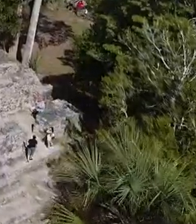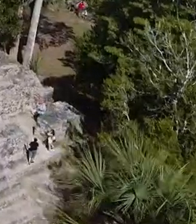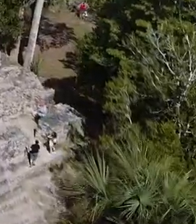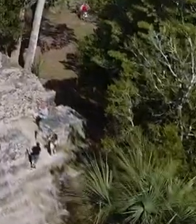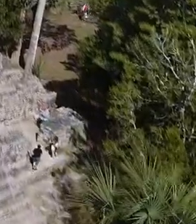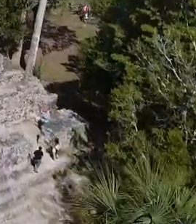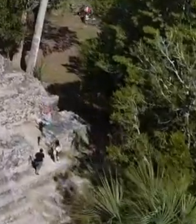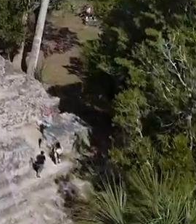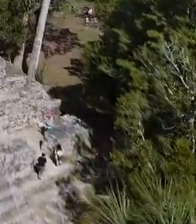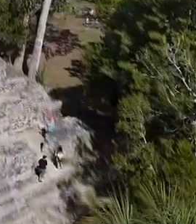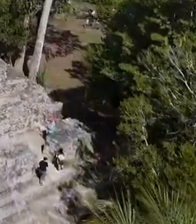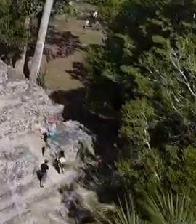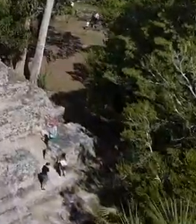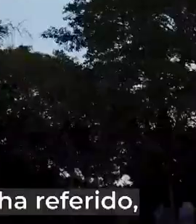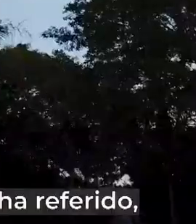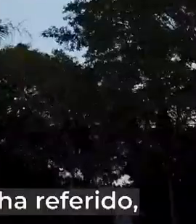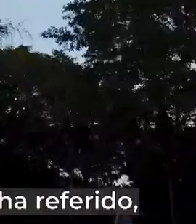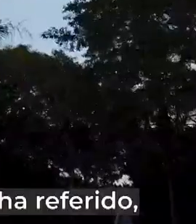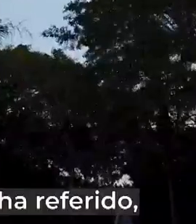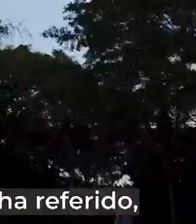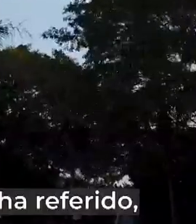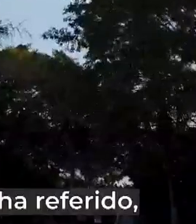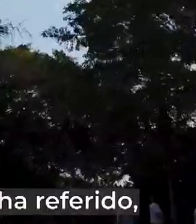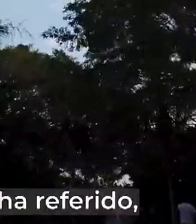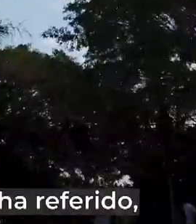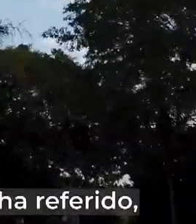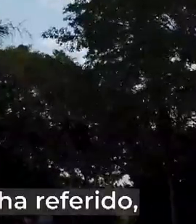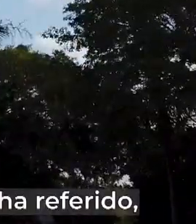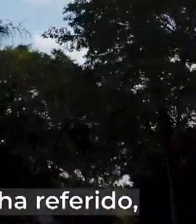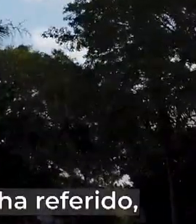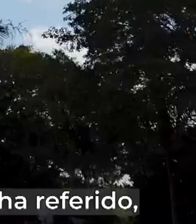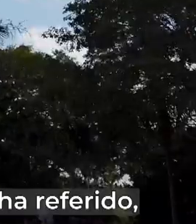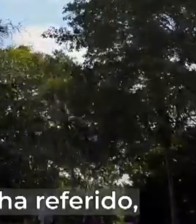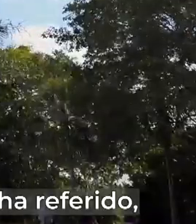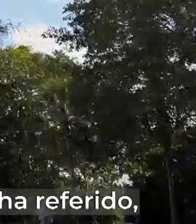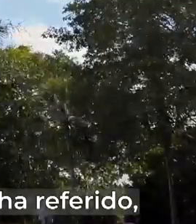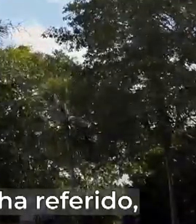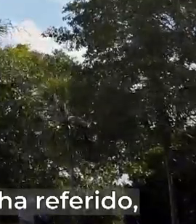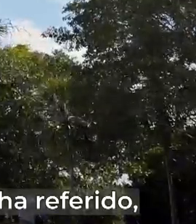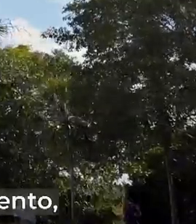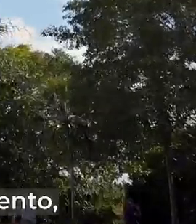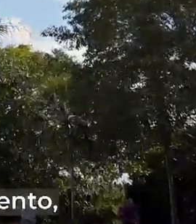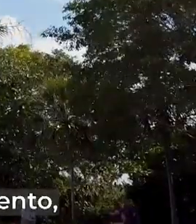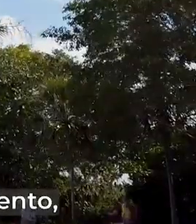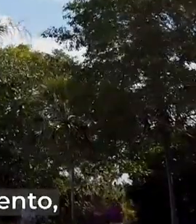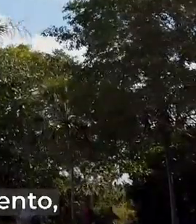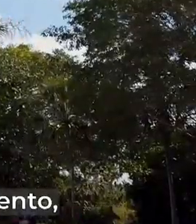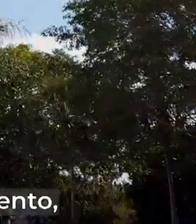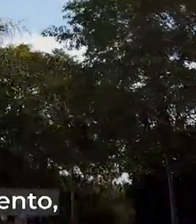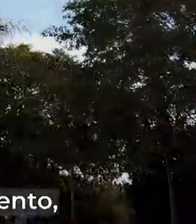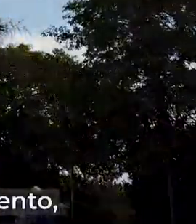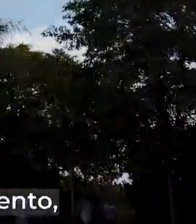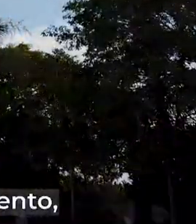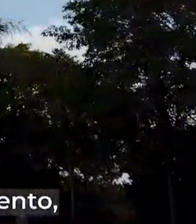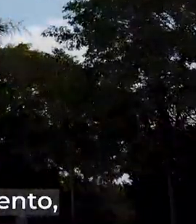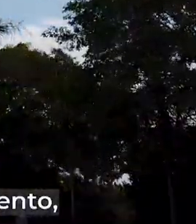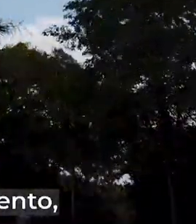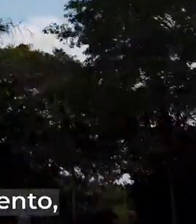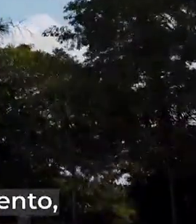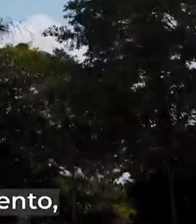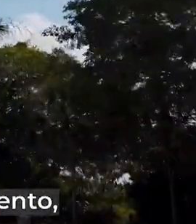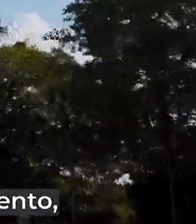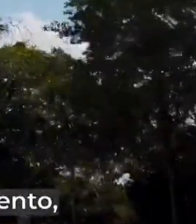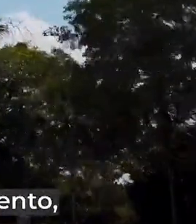como centro ritual, incluso después de su abandono, pues como se ha referido, para el siglo XIII experimentó